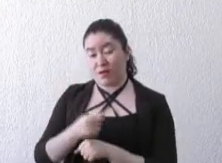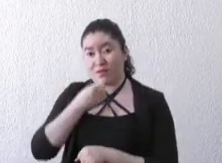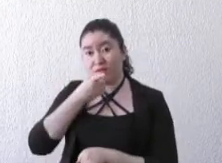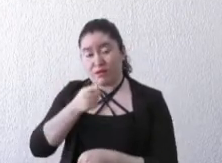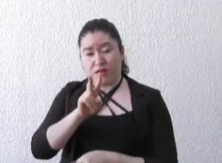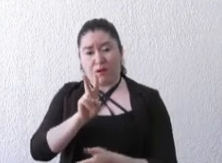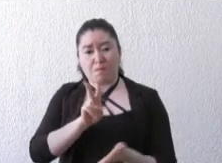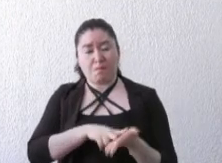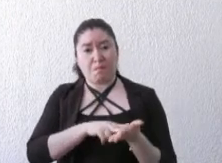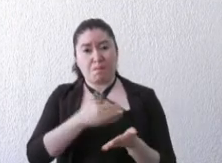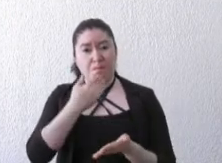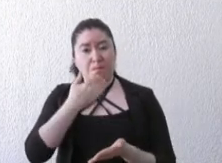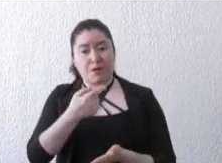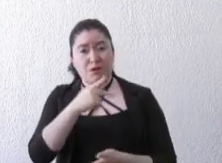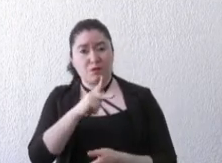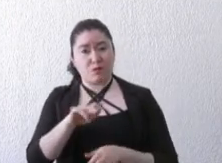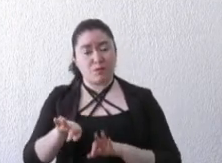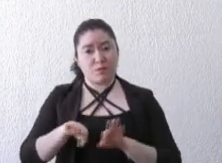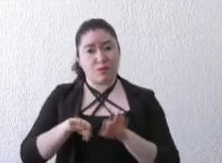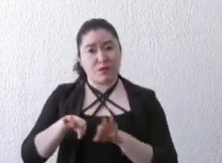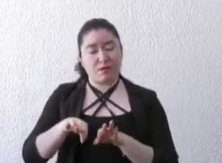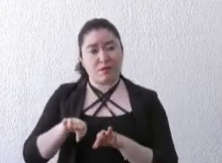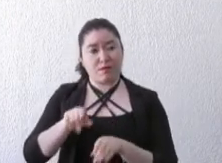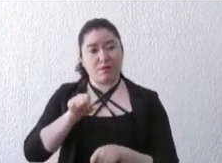administración y también el manejo de la pandemia